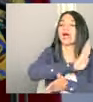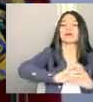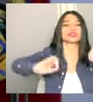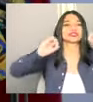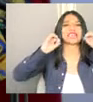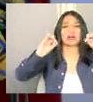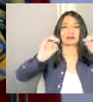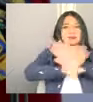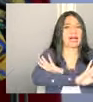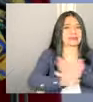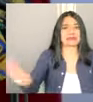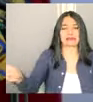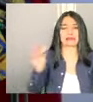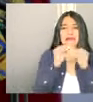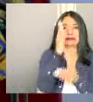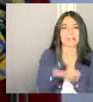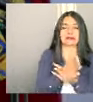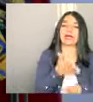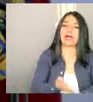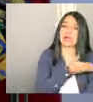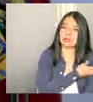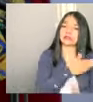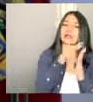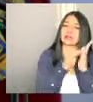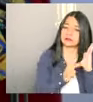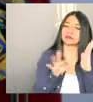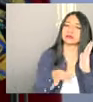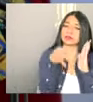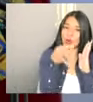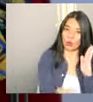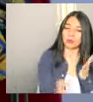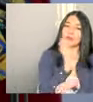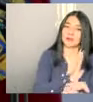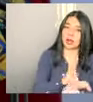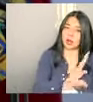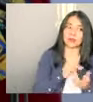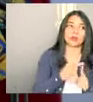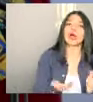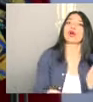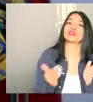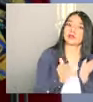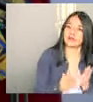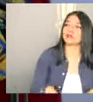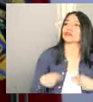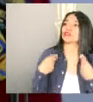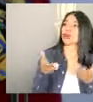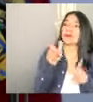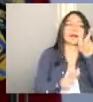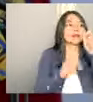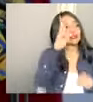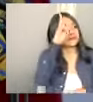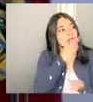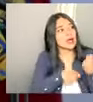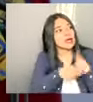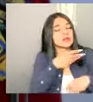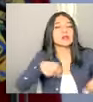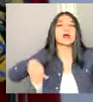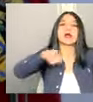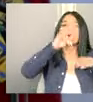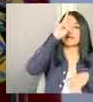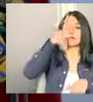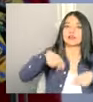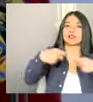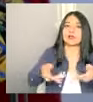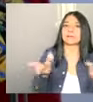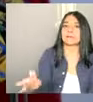más que no siga previamente los requisitos necesarios, porque no podemos hacer el juego a los traficantes de tierra. Ahora, ya en la regularización